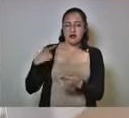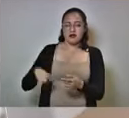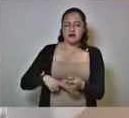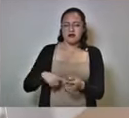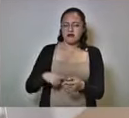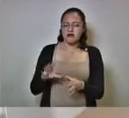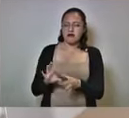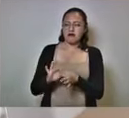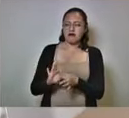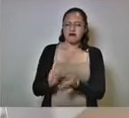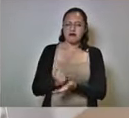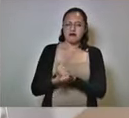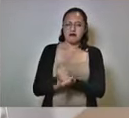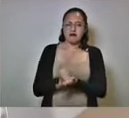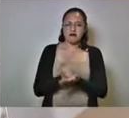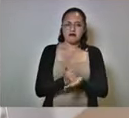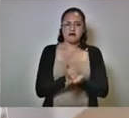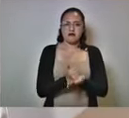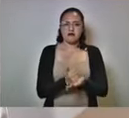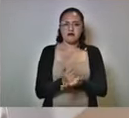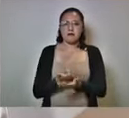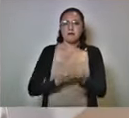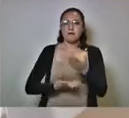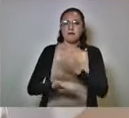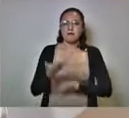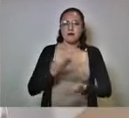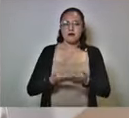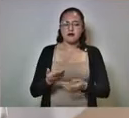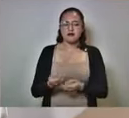Estado y de municipios con la delincuencia.